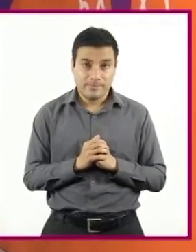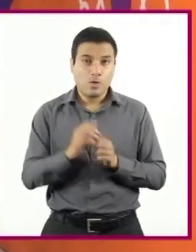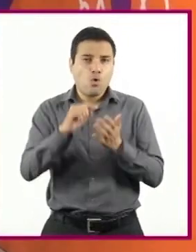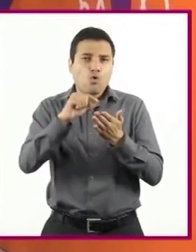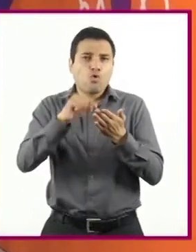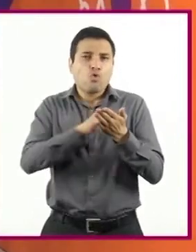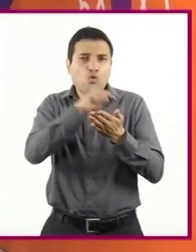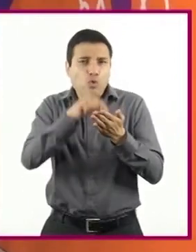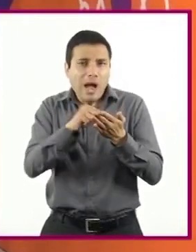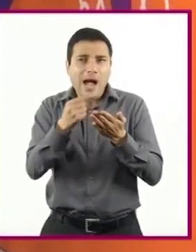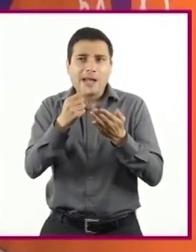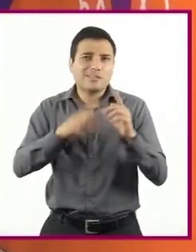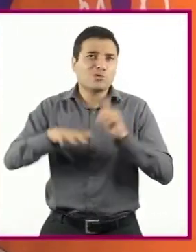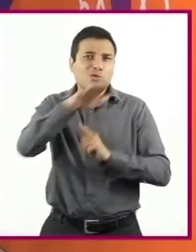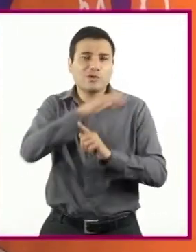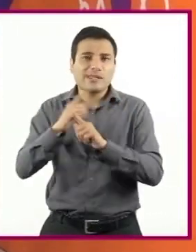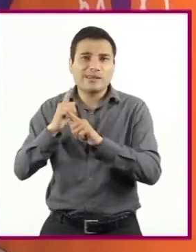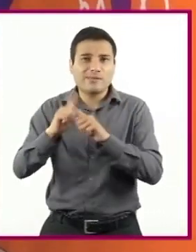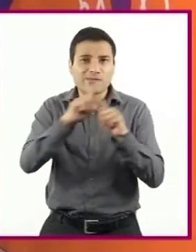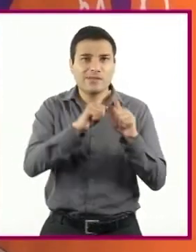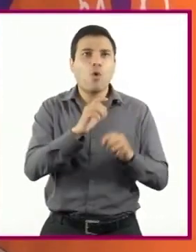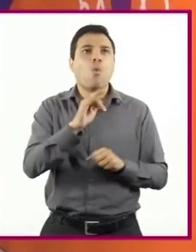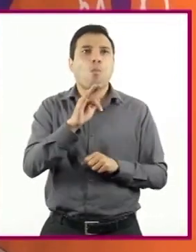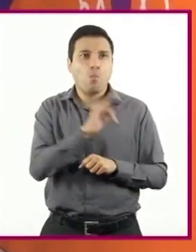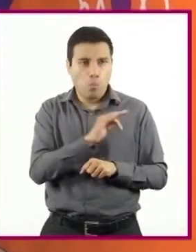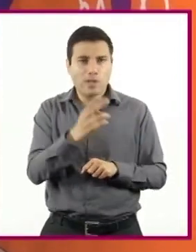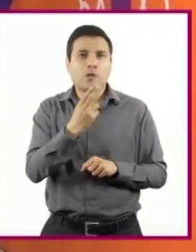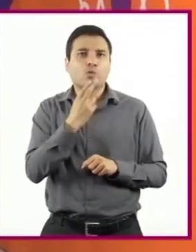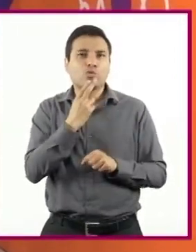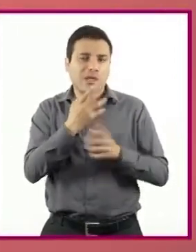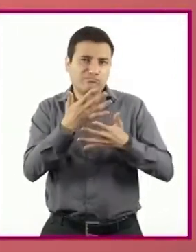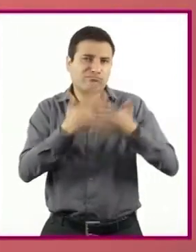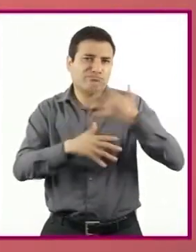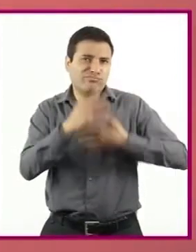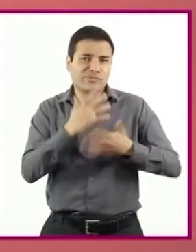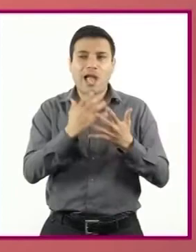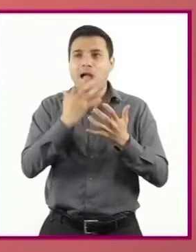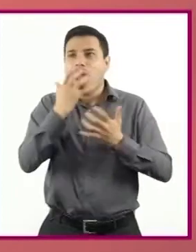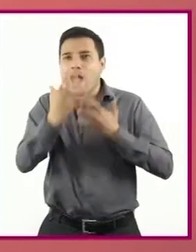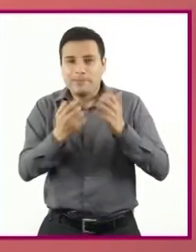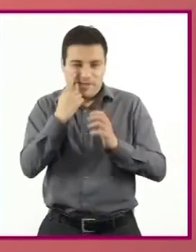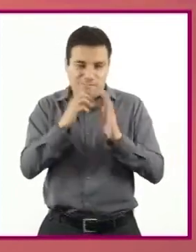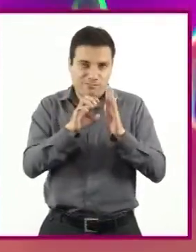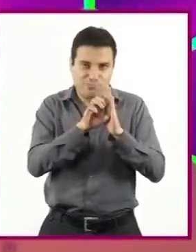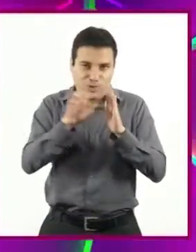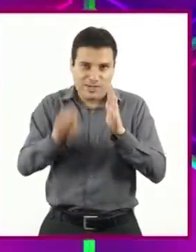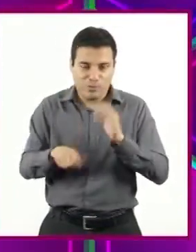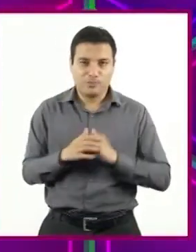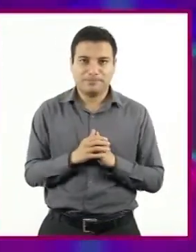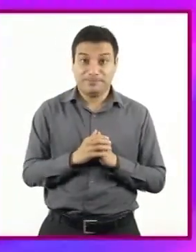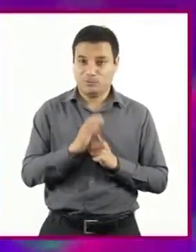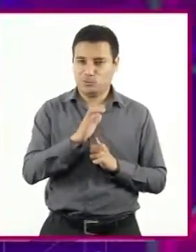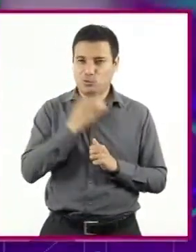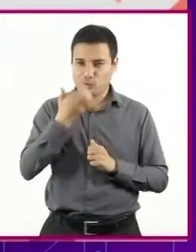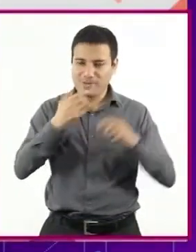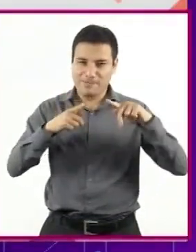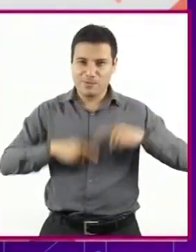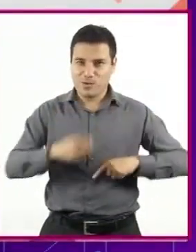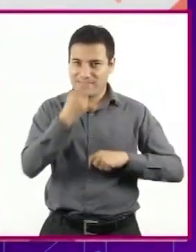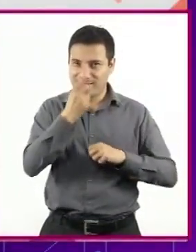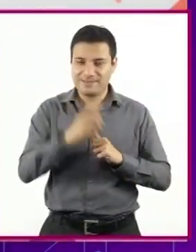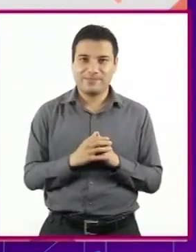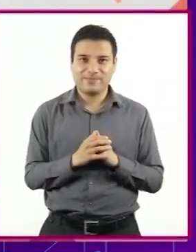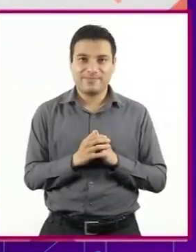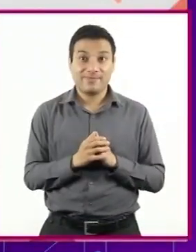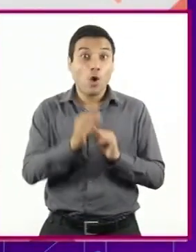en la que nos manejamos puede ser un reflejo de un refrán, dicho o hasta un pregón. Por ejemplo, refrán que es popular. Quien ríe